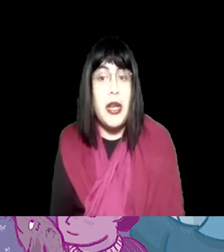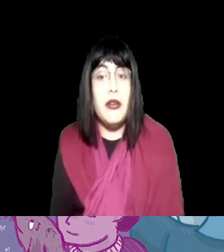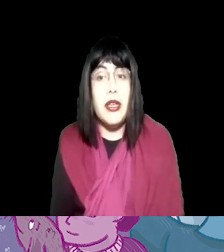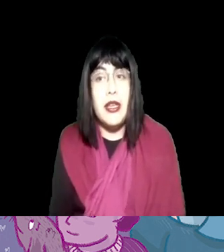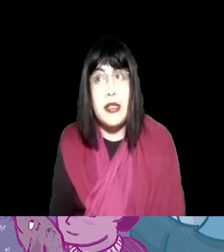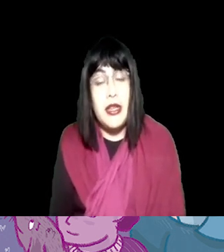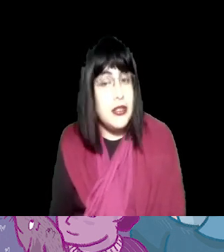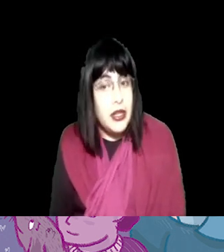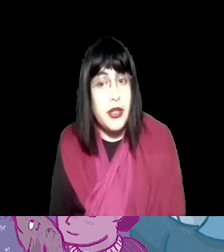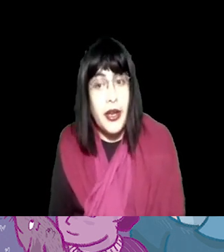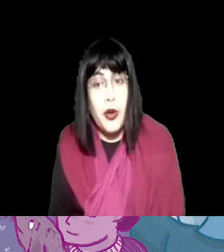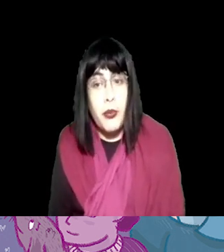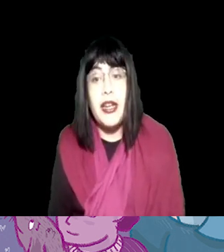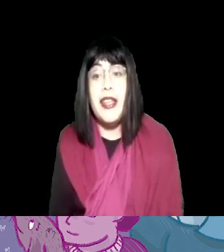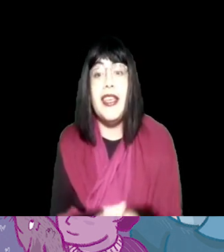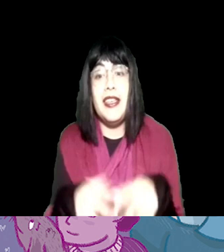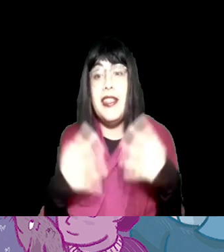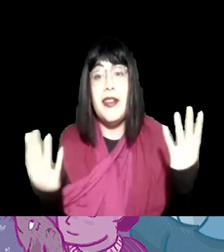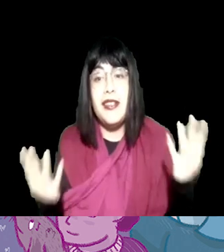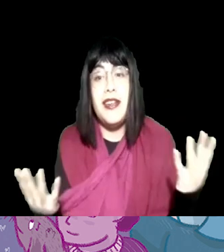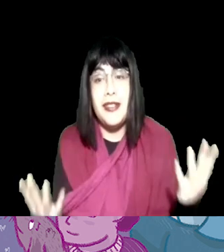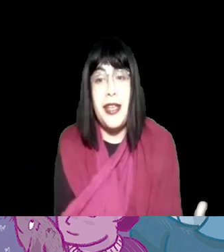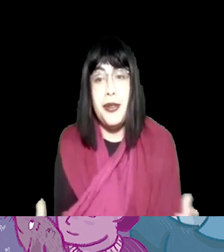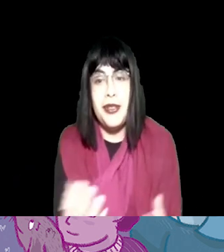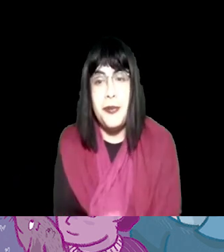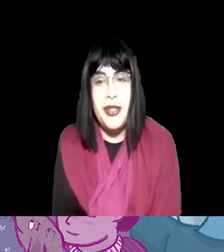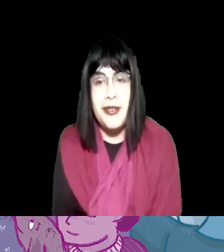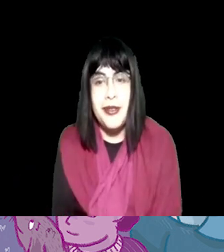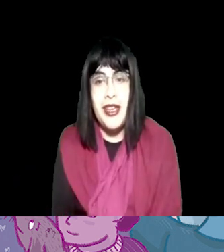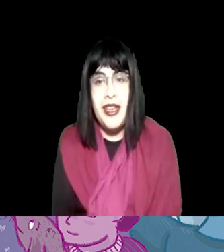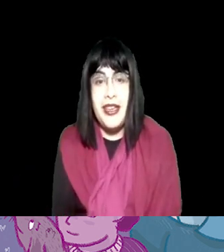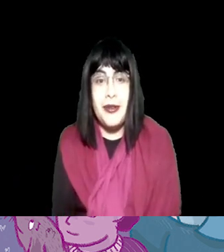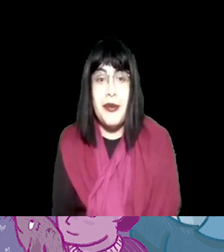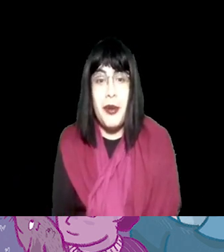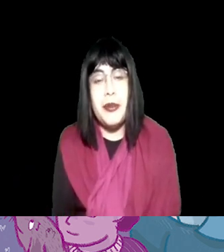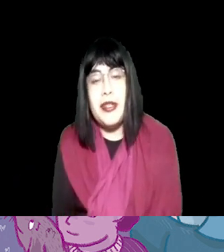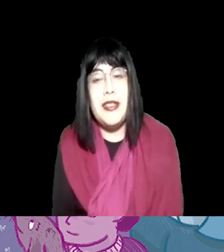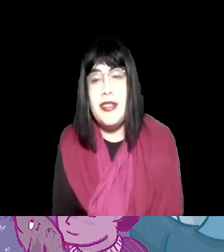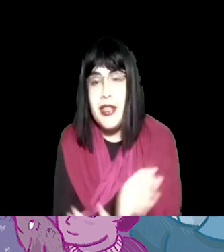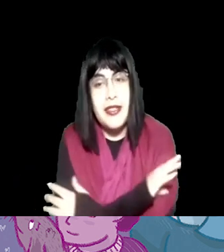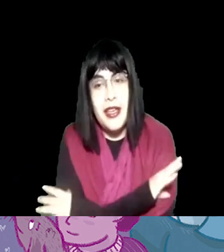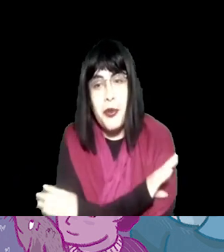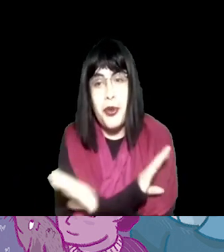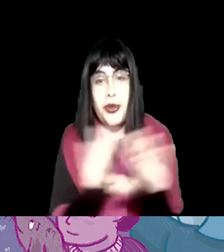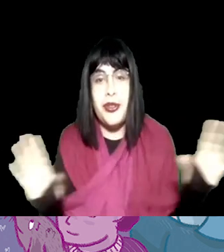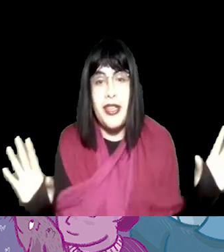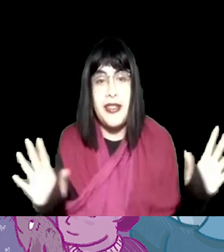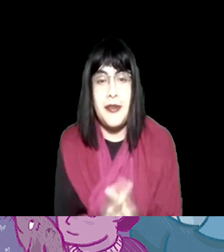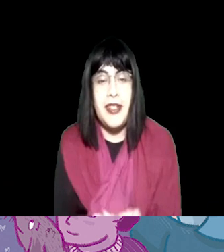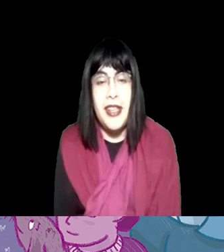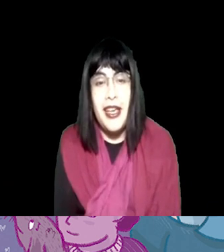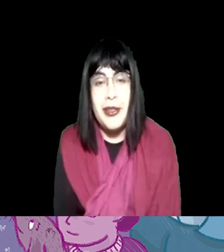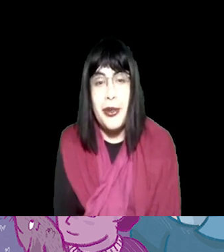que cumpla los que sea necesario que tenga que cumplir hasta que quizás ya no sean necesarios espacios exclusivos para personas trans, sino que ya sea como todo